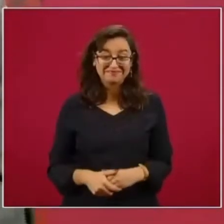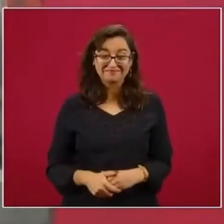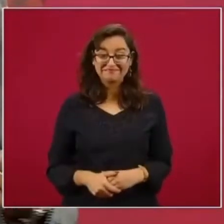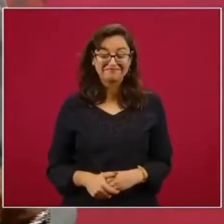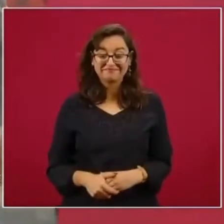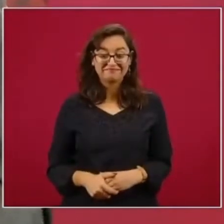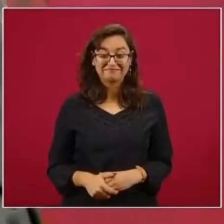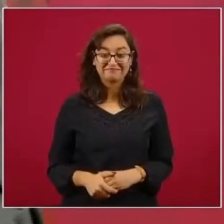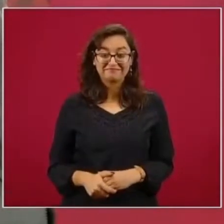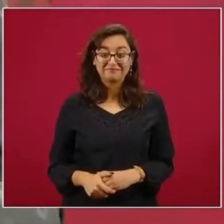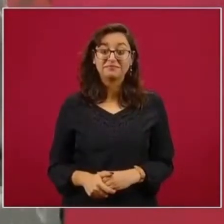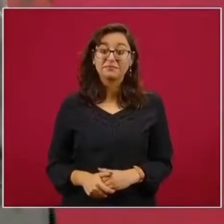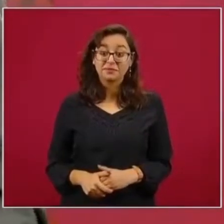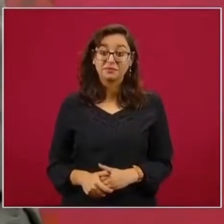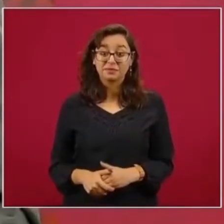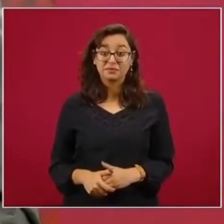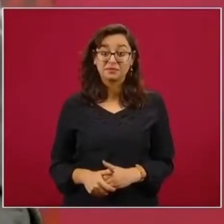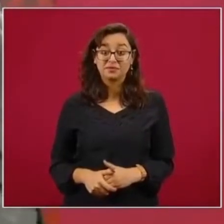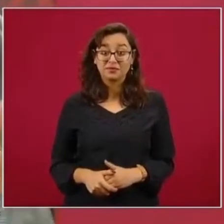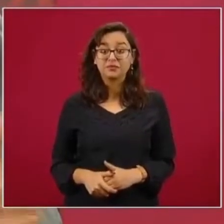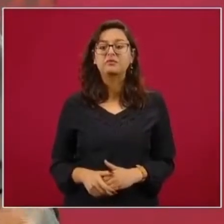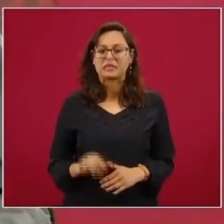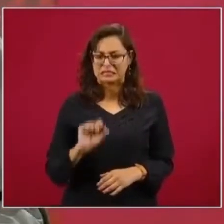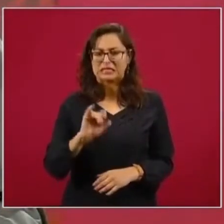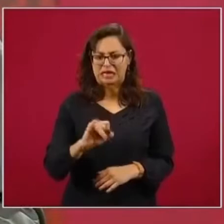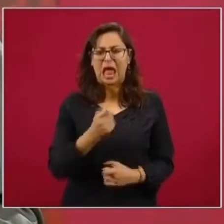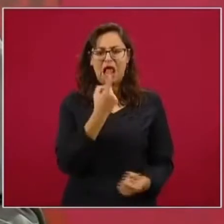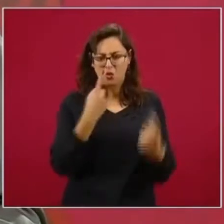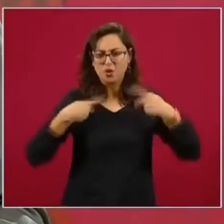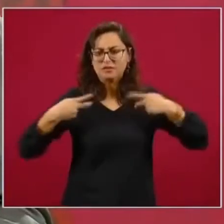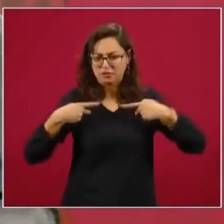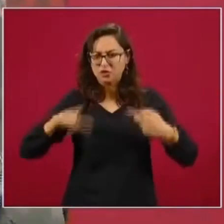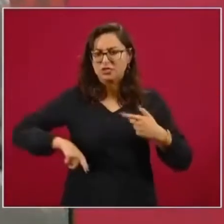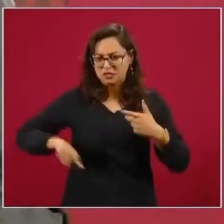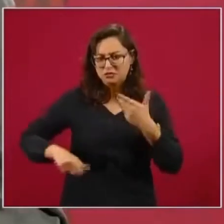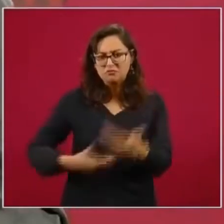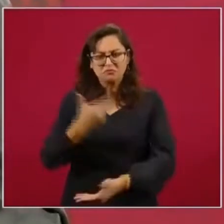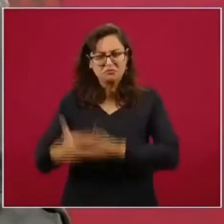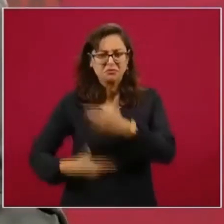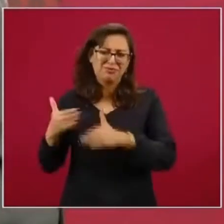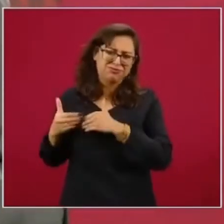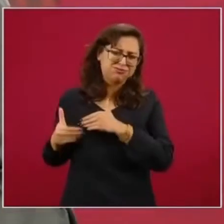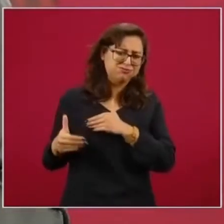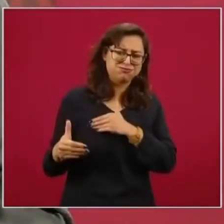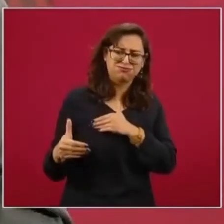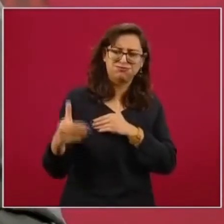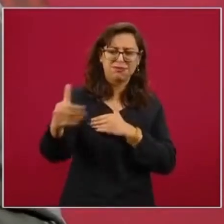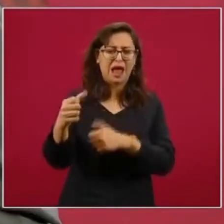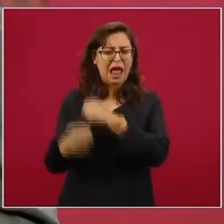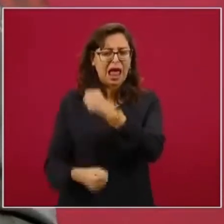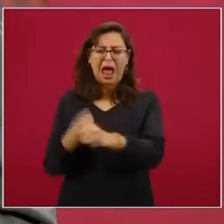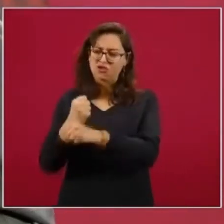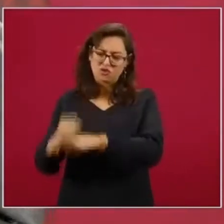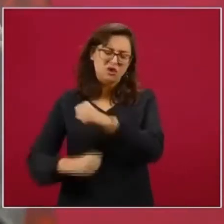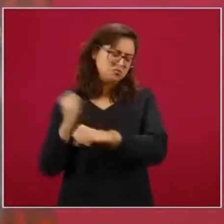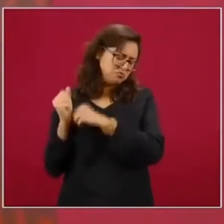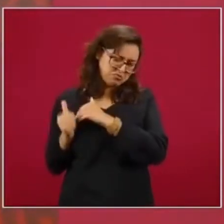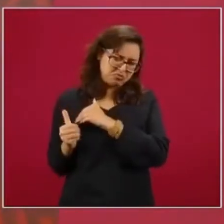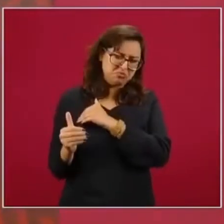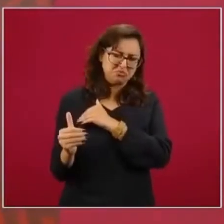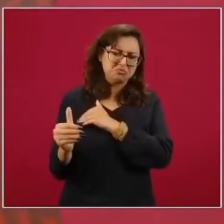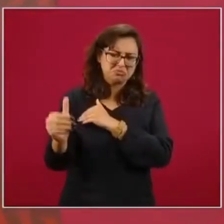sí hay funcionarios de carrera, pero en esos 2 sexenios